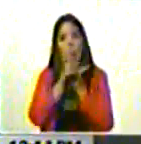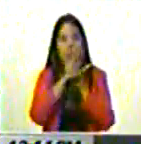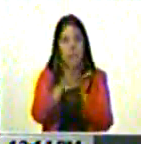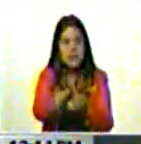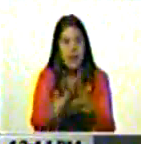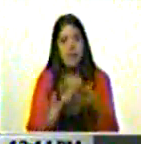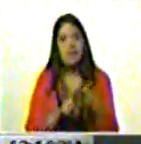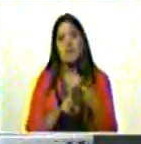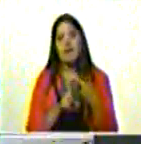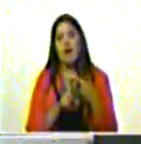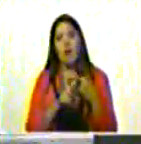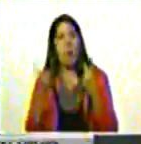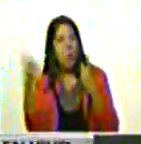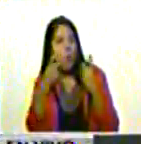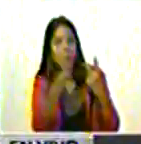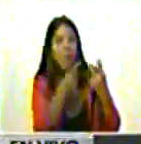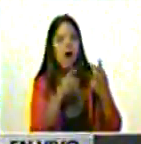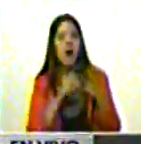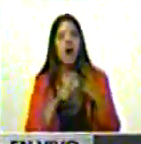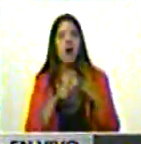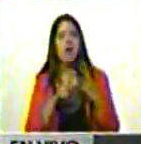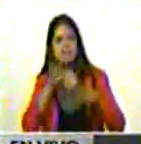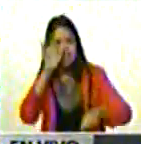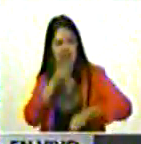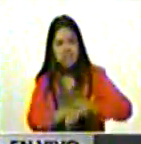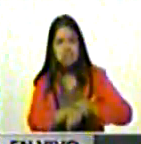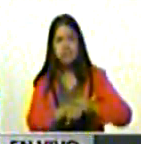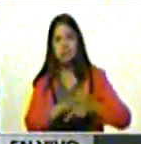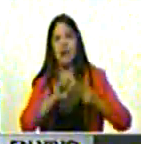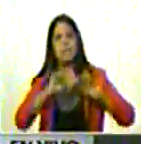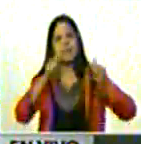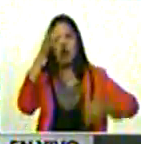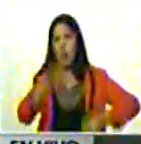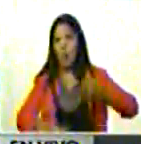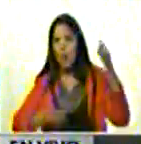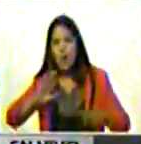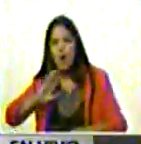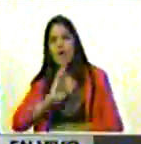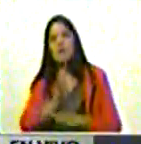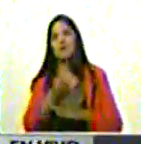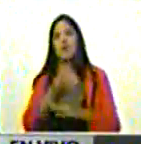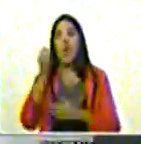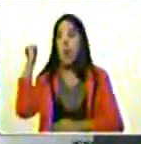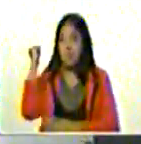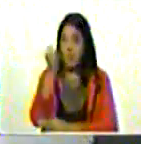perseguían, los metían presos, les abrían juicio, los